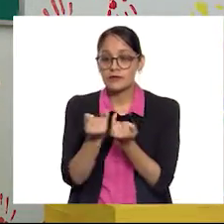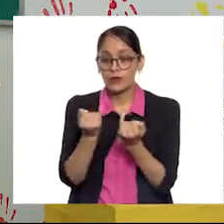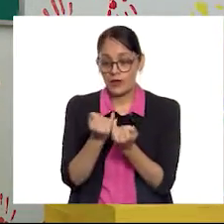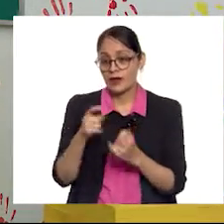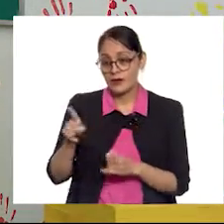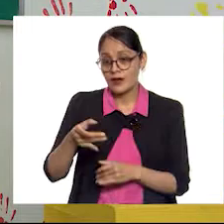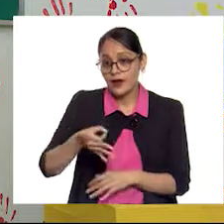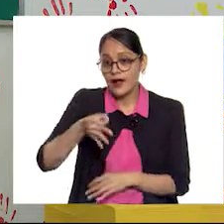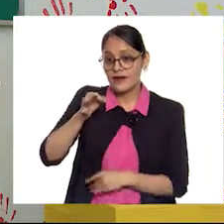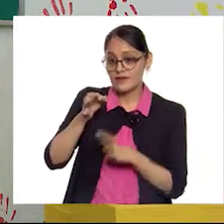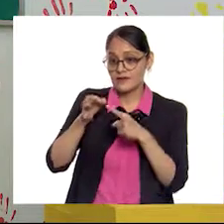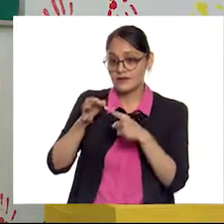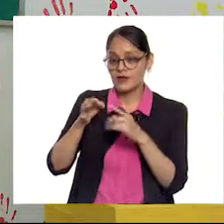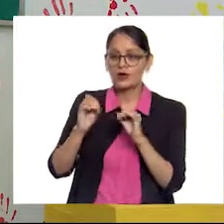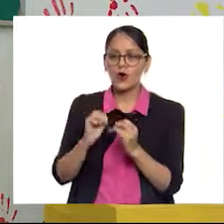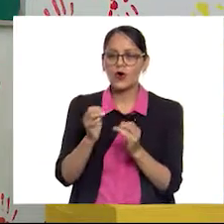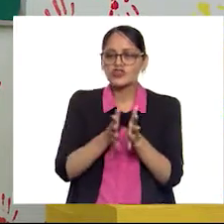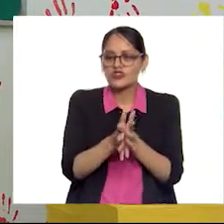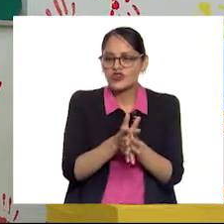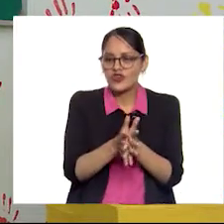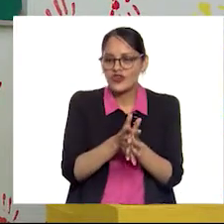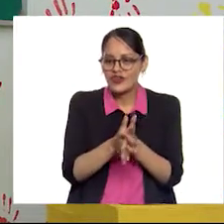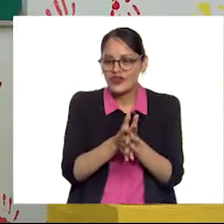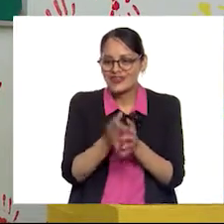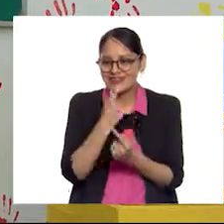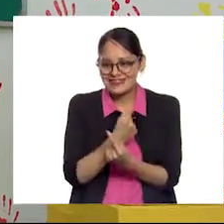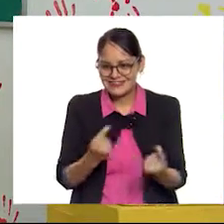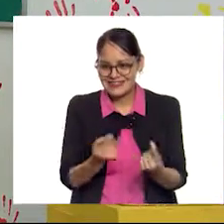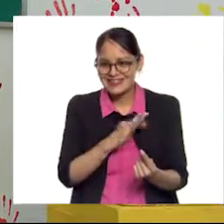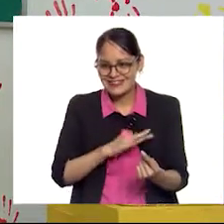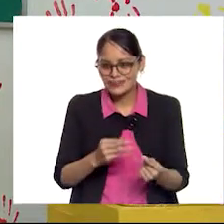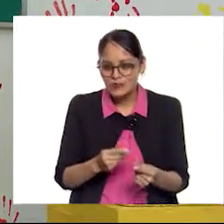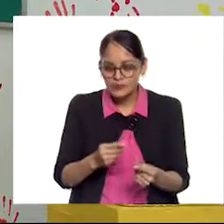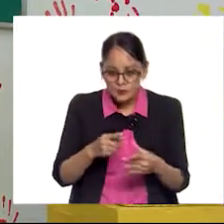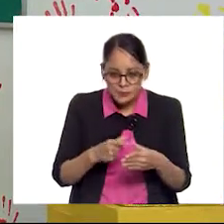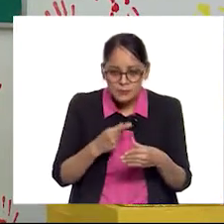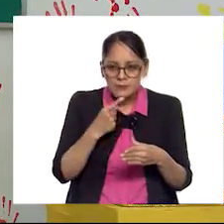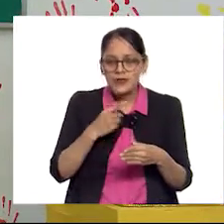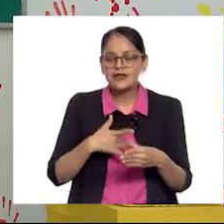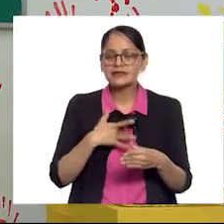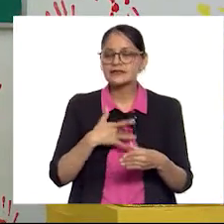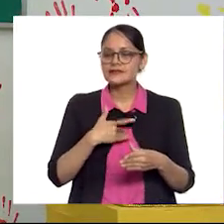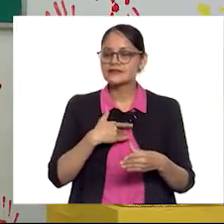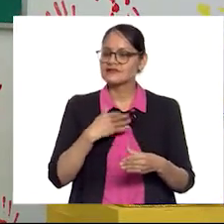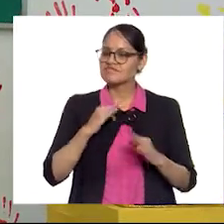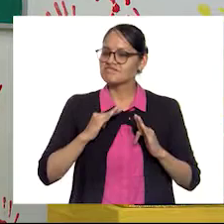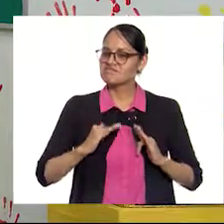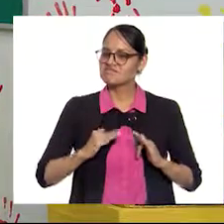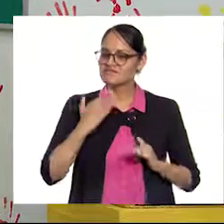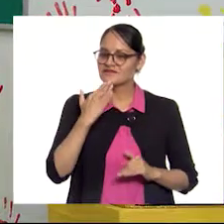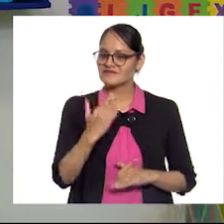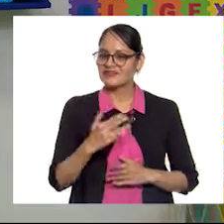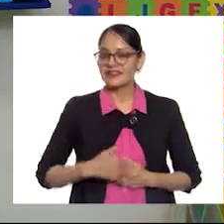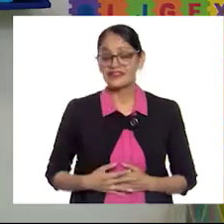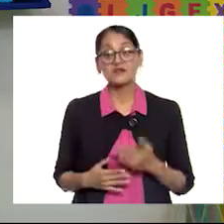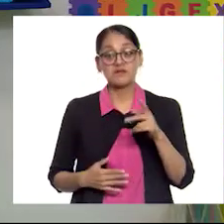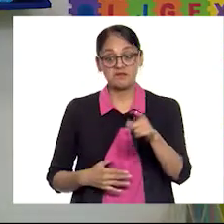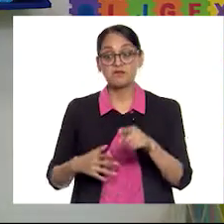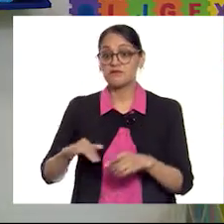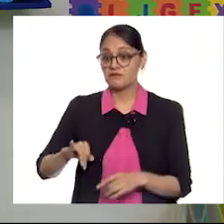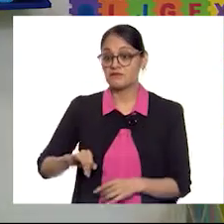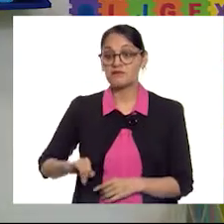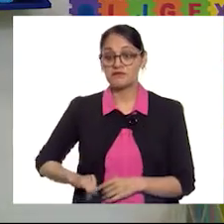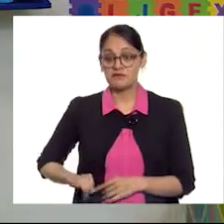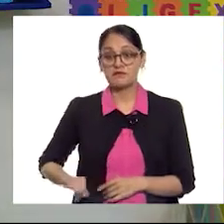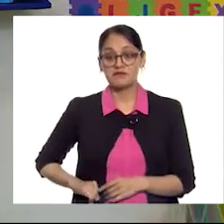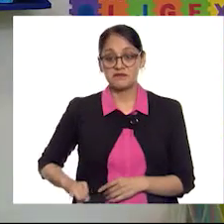una taza de café o una taza de chocolate, en el caso de los niños, puede hacerlo sentir muy bien, ¿no? Cierto. Ah, muy interesante.